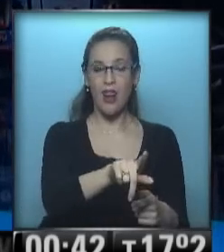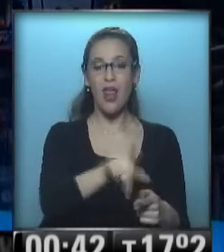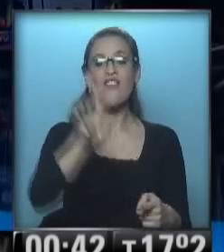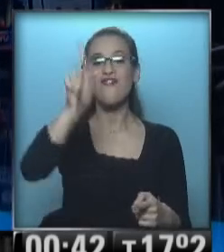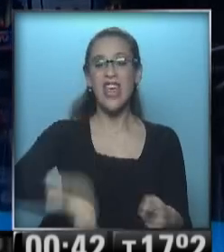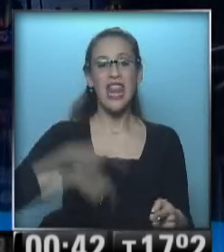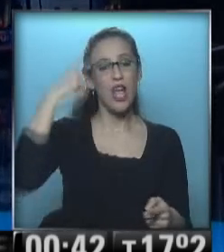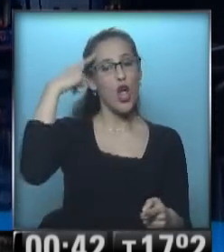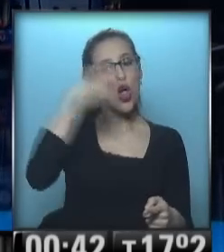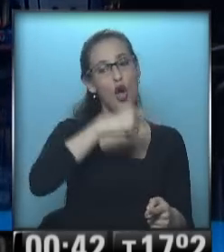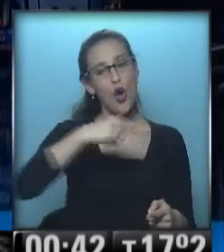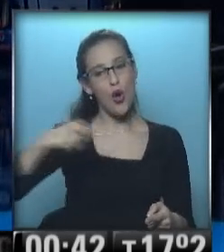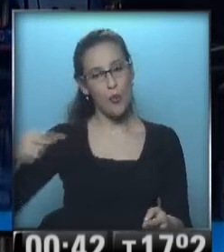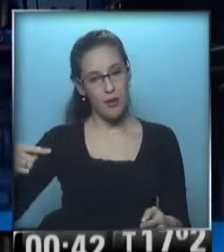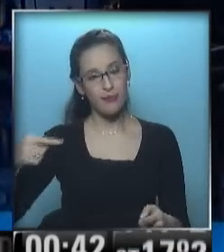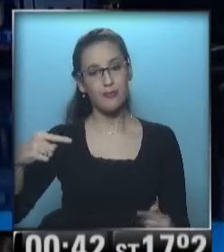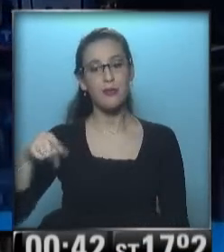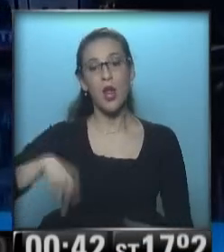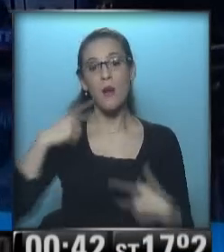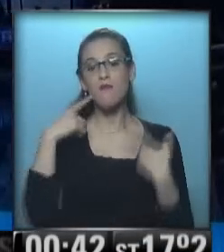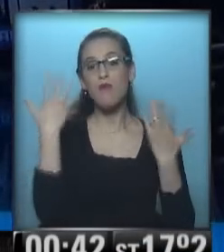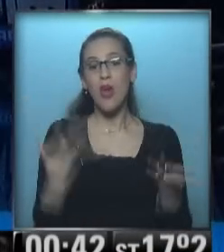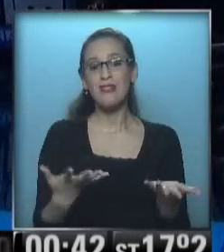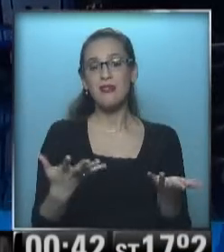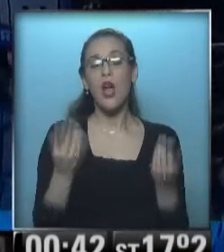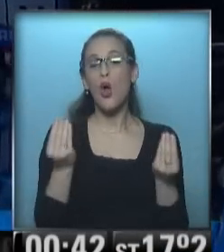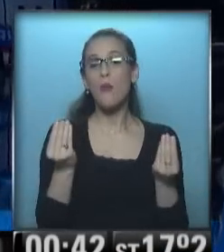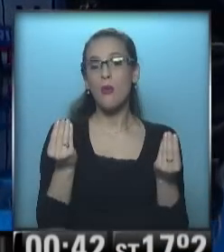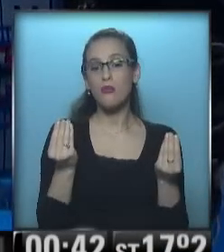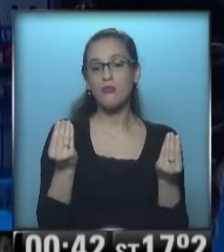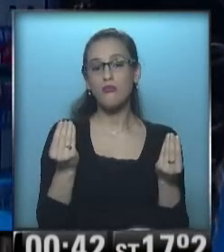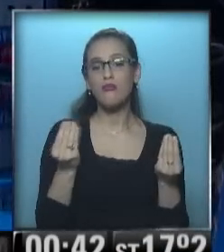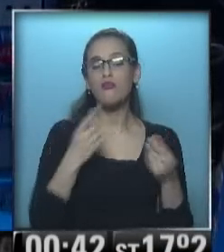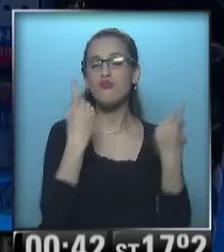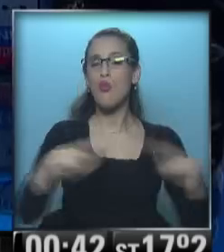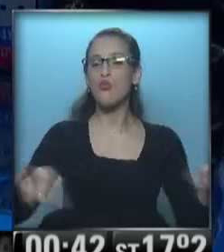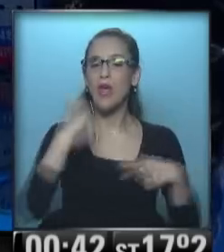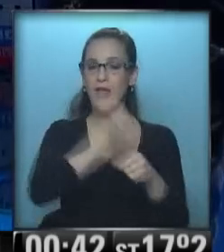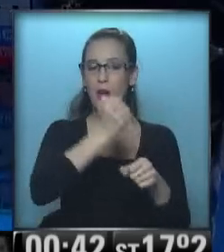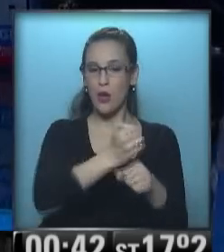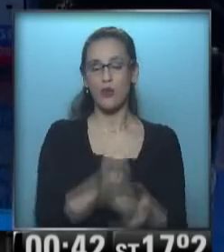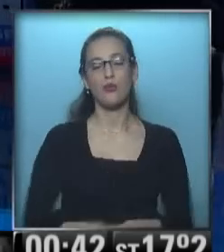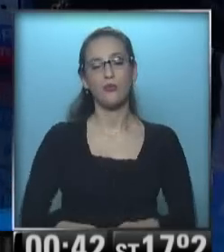hasta hoy. Vamos a repasar su trayectoria completamente dedicada a la música.